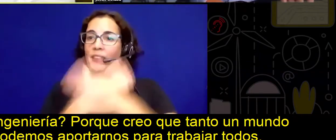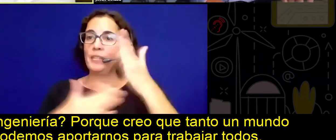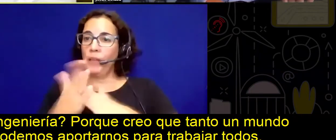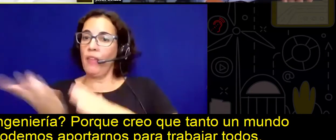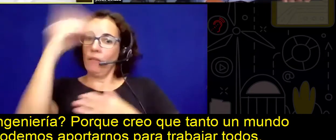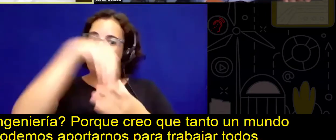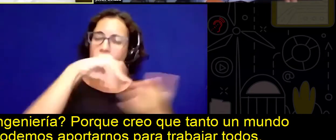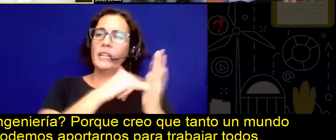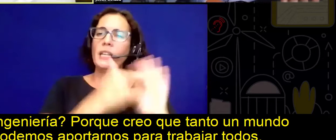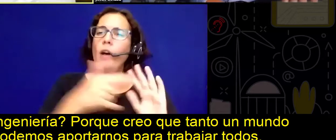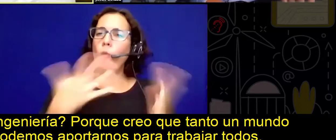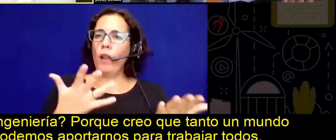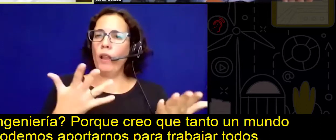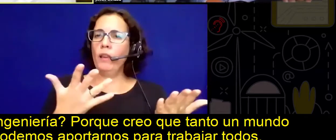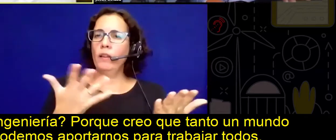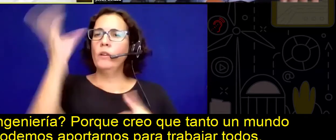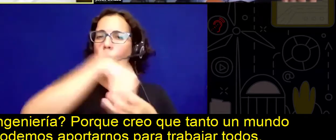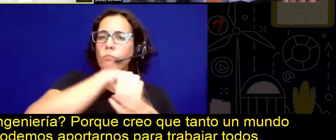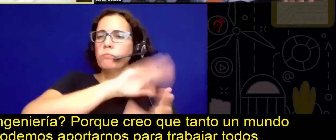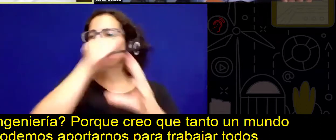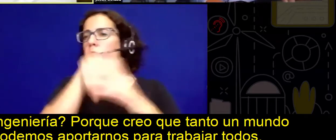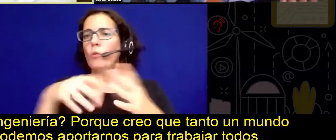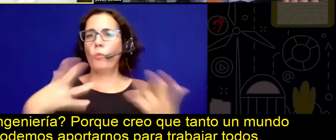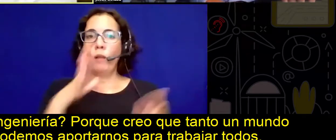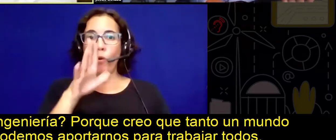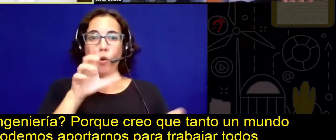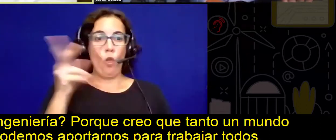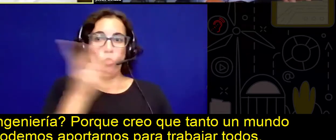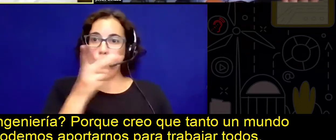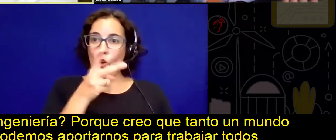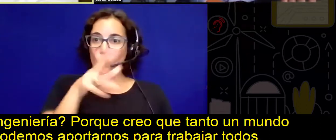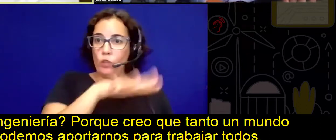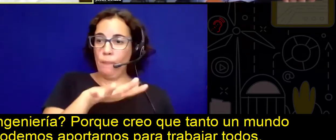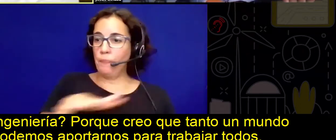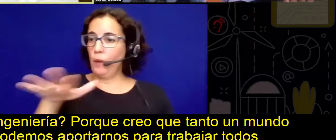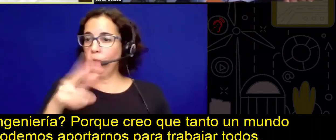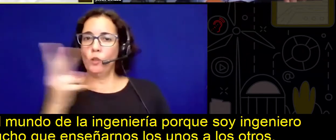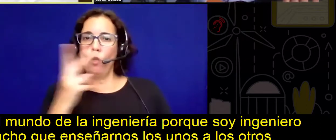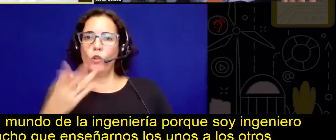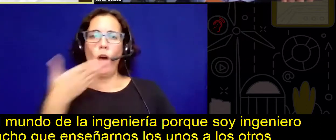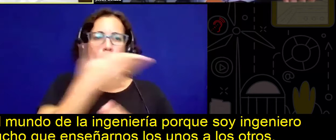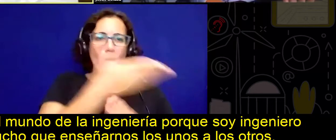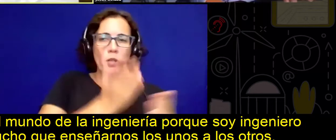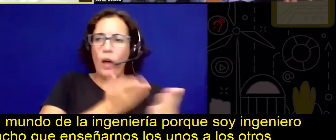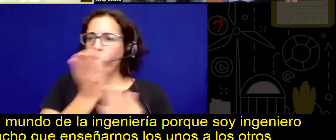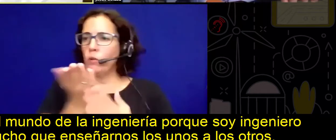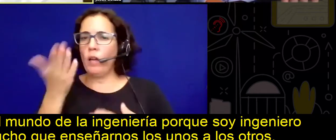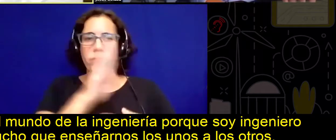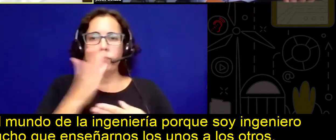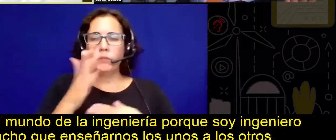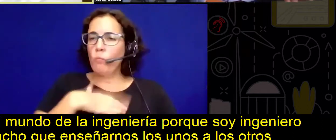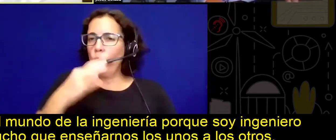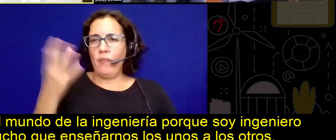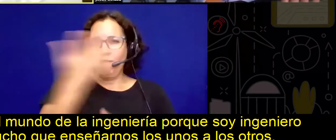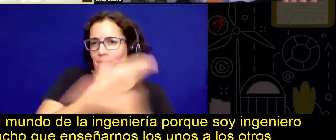ingeniería? Porque yo creo que tanto un mundo como otro podemos aportarnos para trabajar mejor todos. Yo también lo veo desde el mundo de la ingeniería, porque yo,